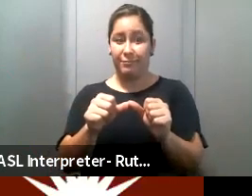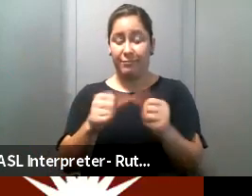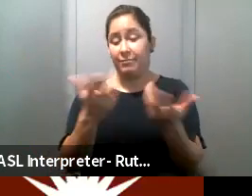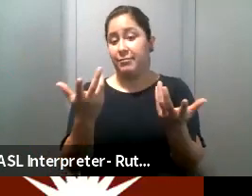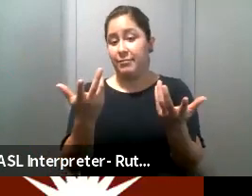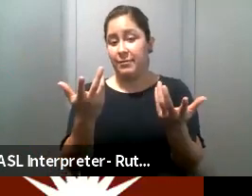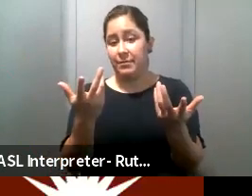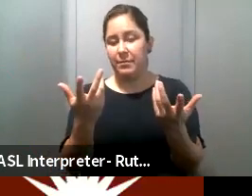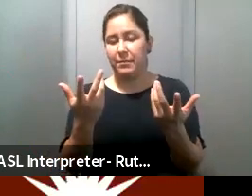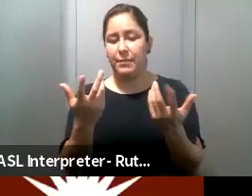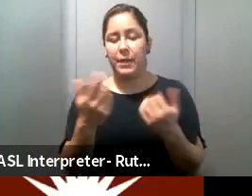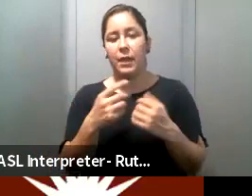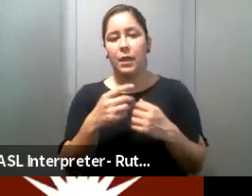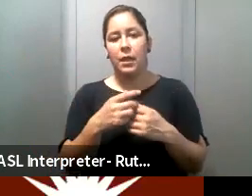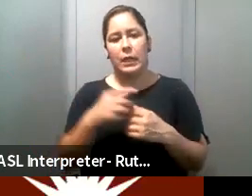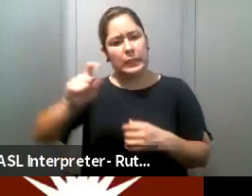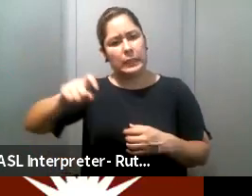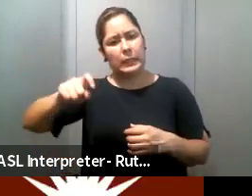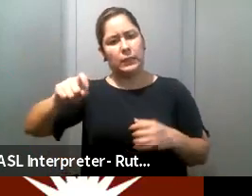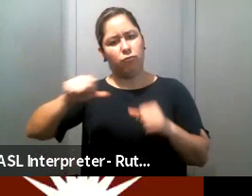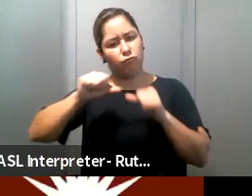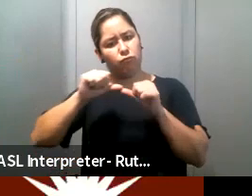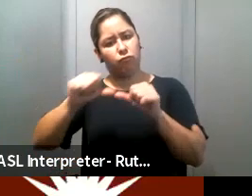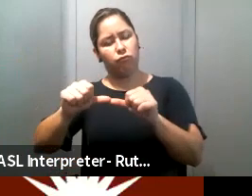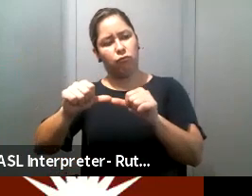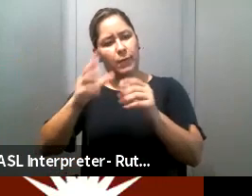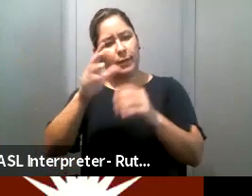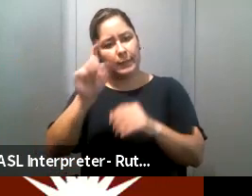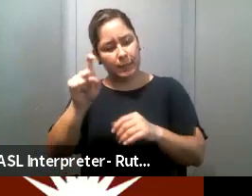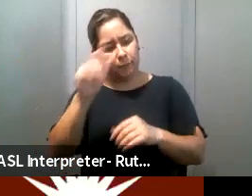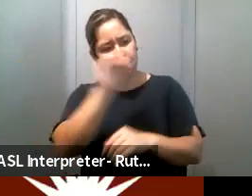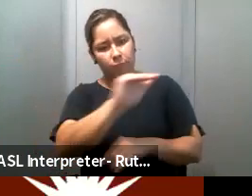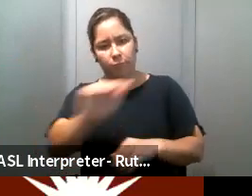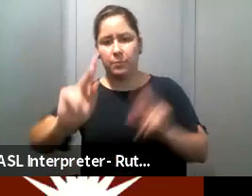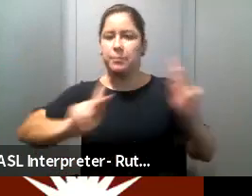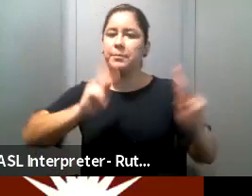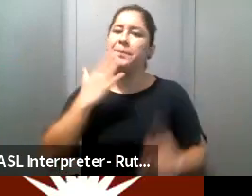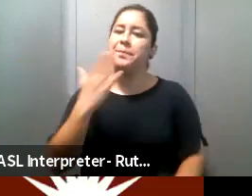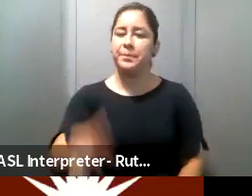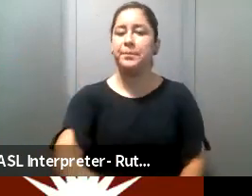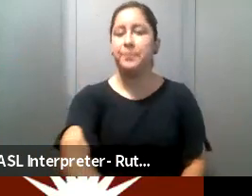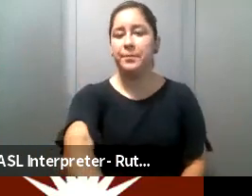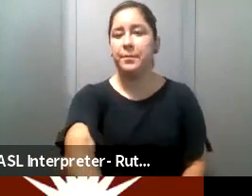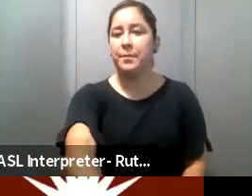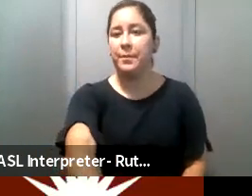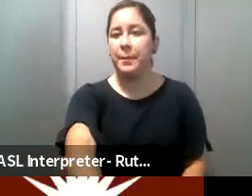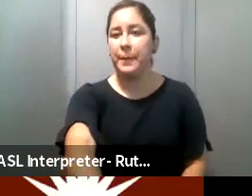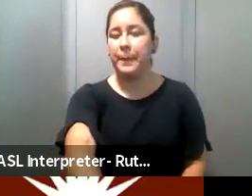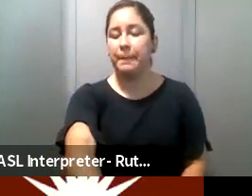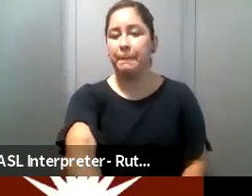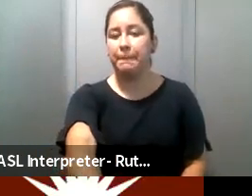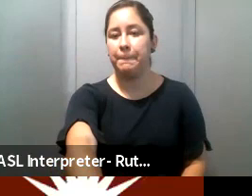es sumamente necesario concientizar a nuestra gente. Muchas gracias. Gracias,